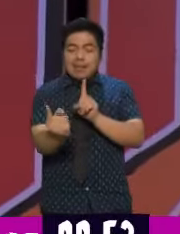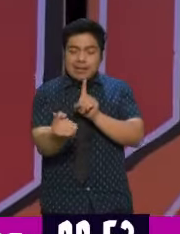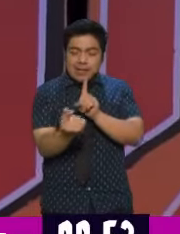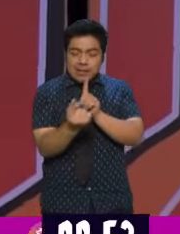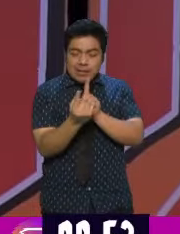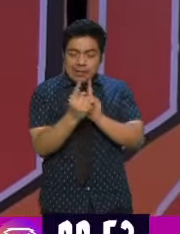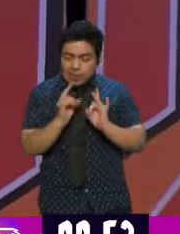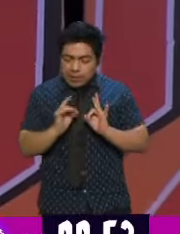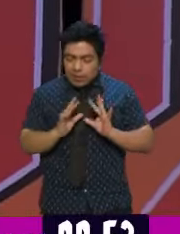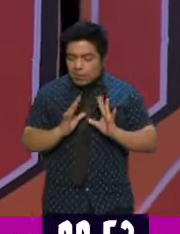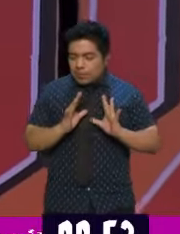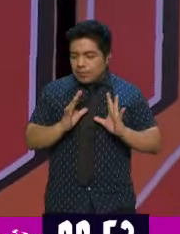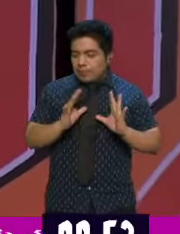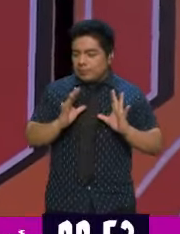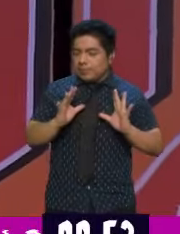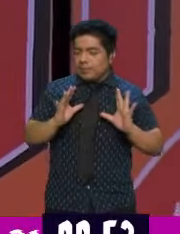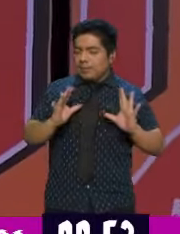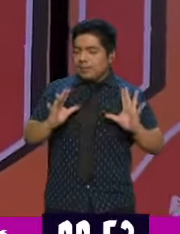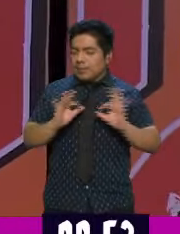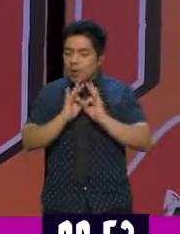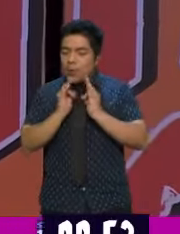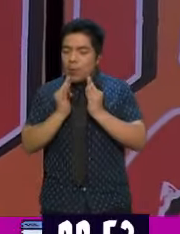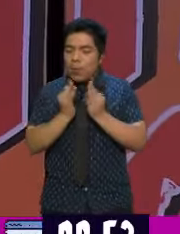aparición poética,